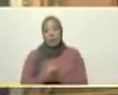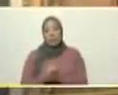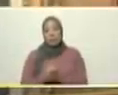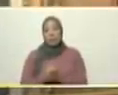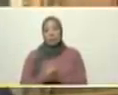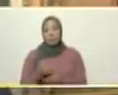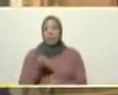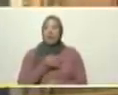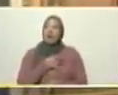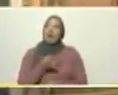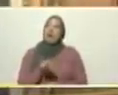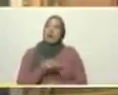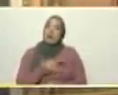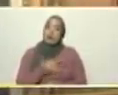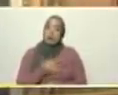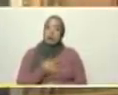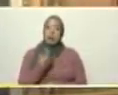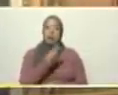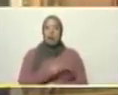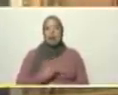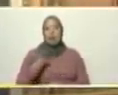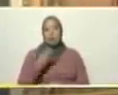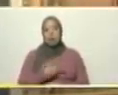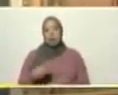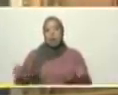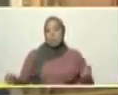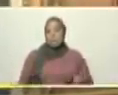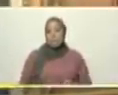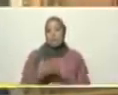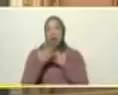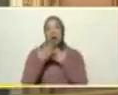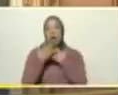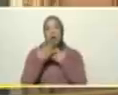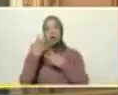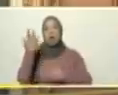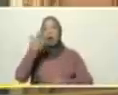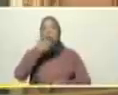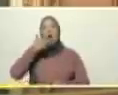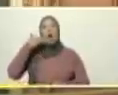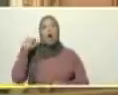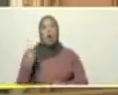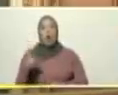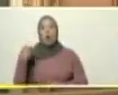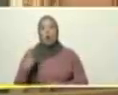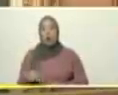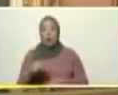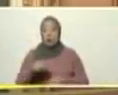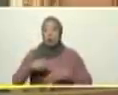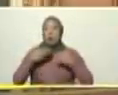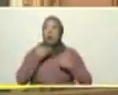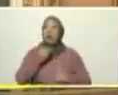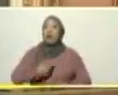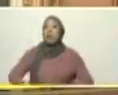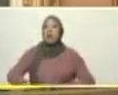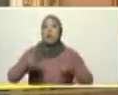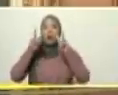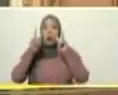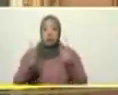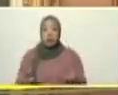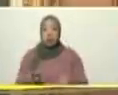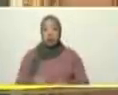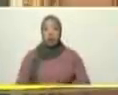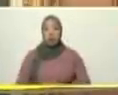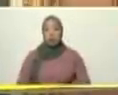el sentimiento, desde la Misión Milagro, para aquellos jóvenes que perdieron la visión. También se lo hice